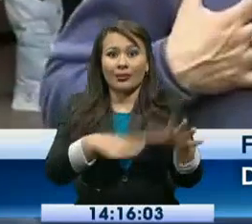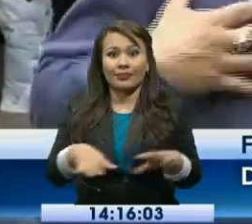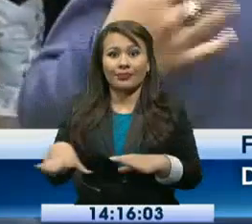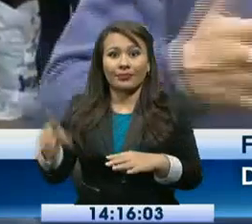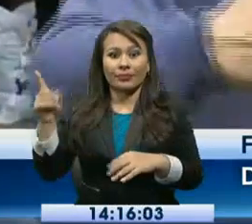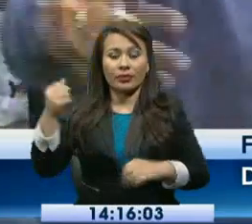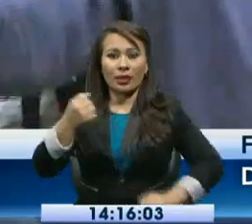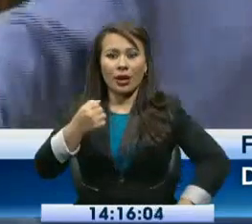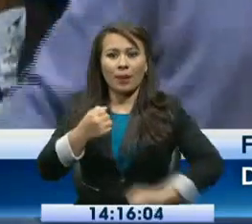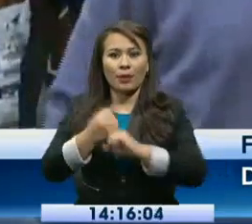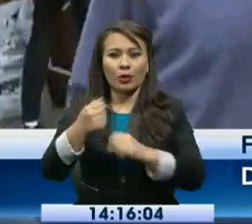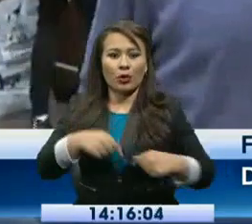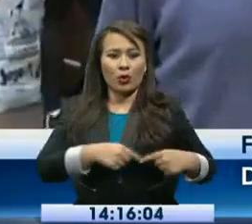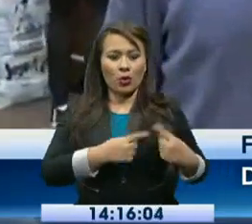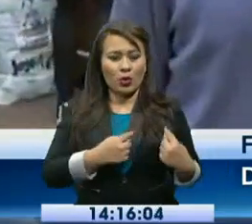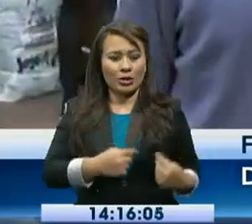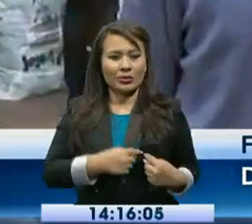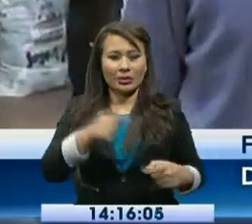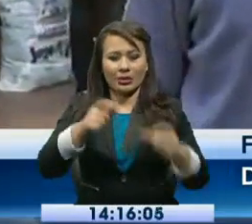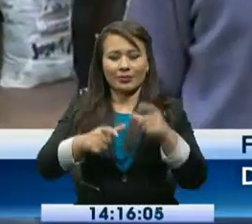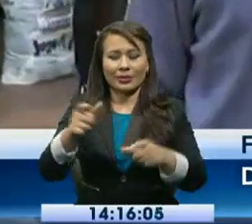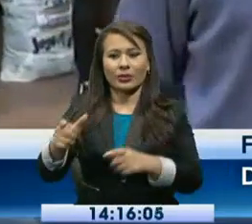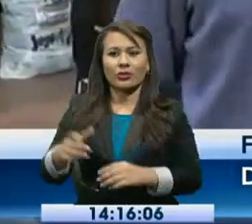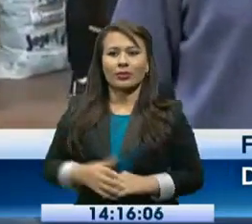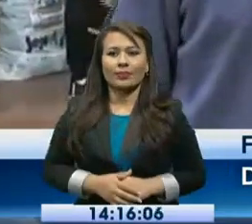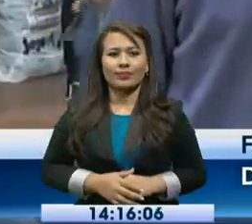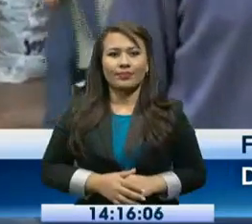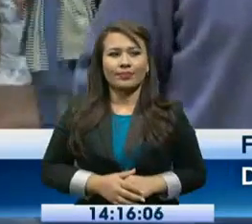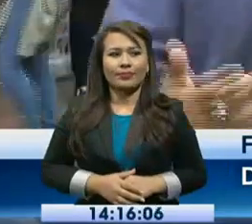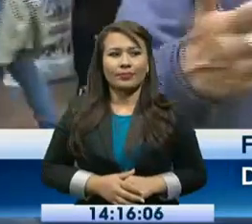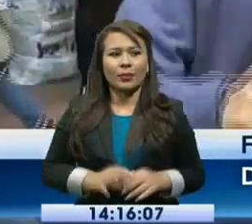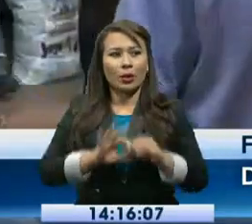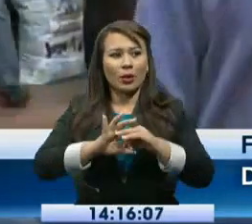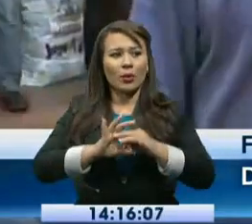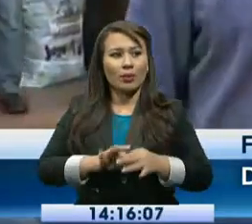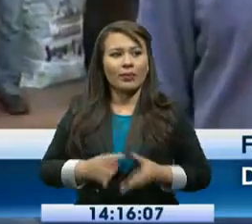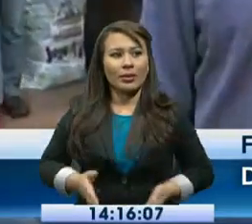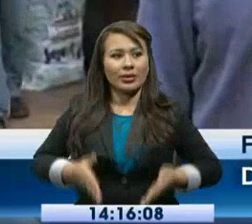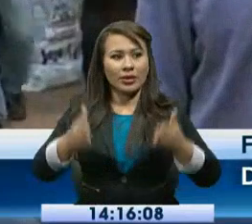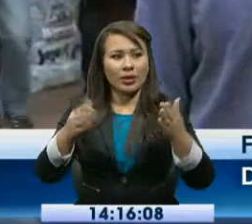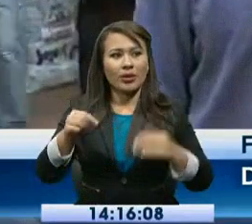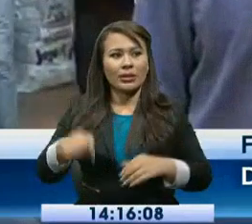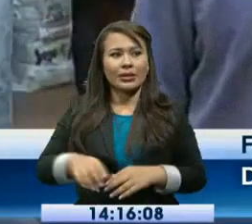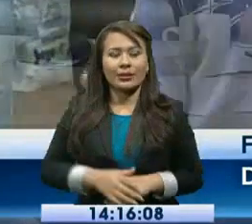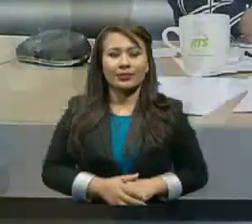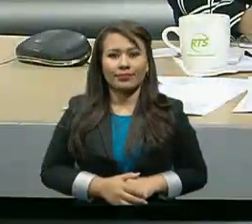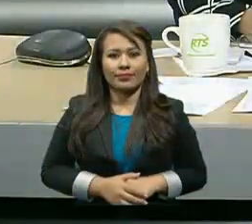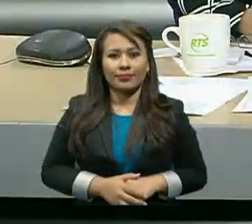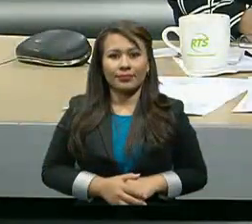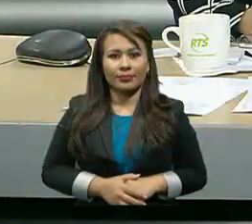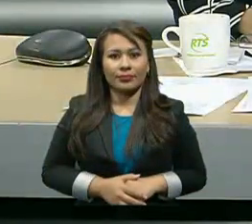y es el apoyo y el corazón de todos los cuencanos y azuayos. Compañeros, ustedes continúan en el estudio. Adelante.